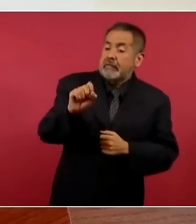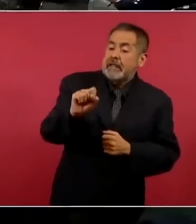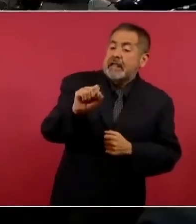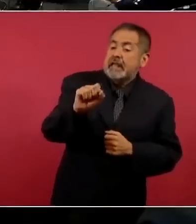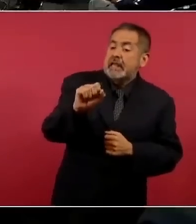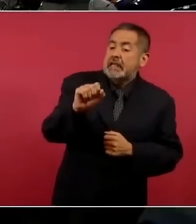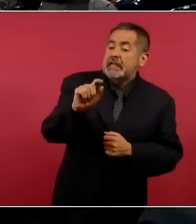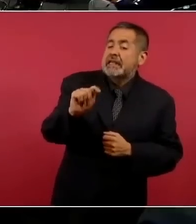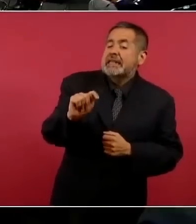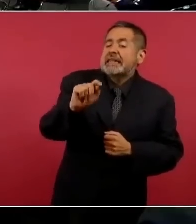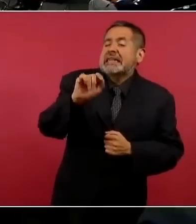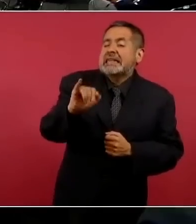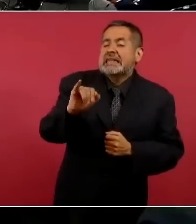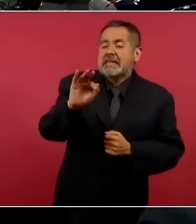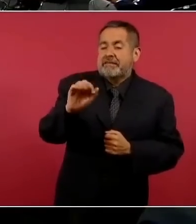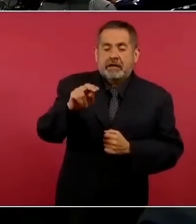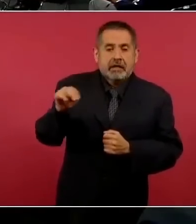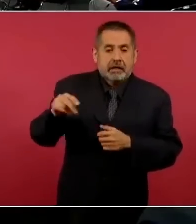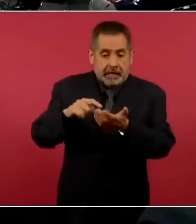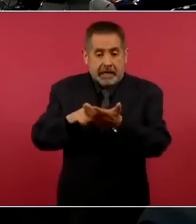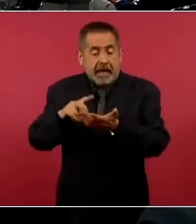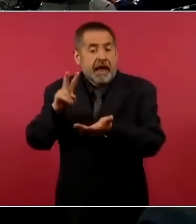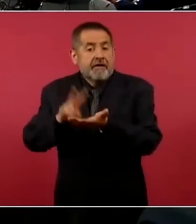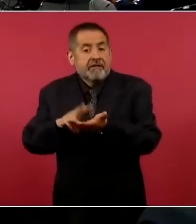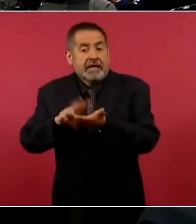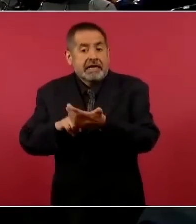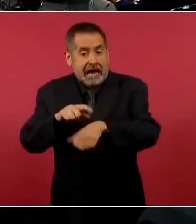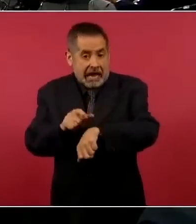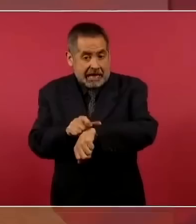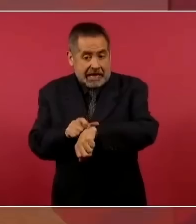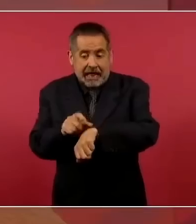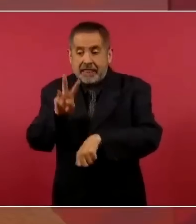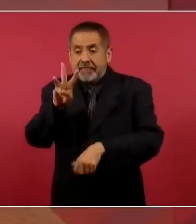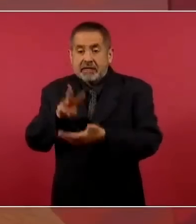Stephanie, sí, valía